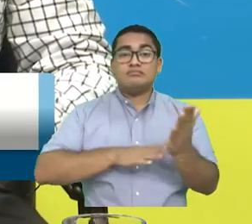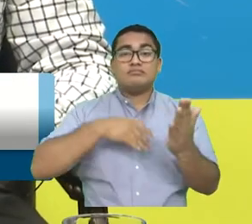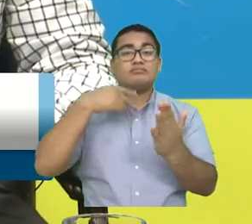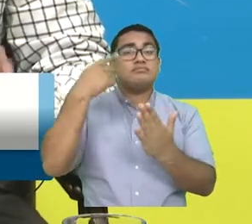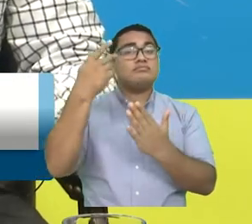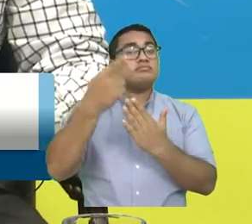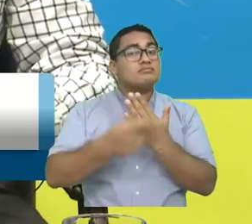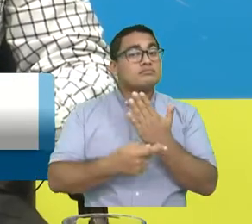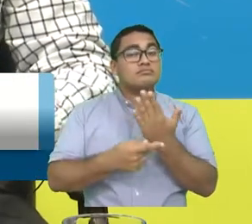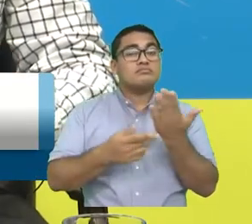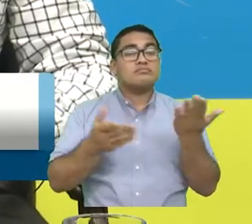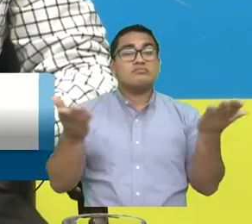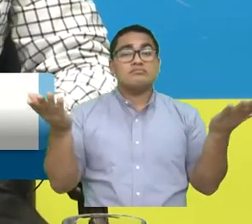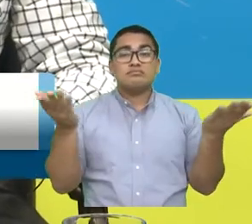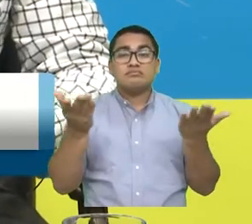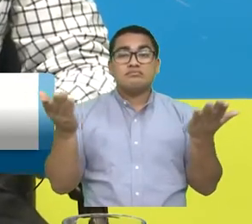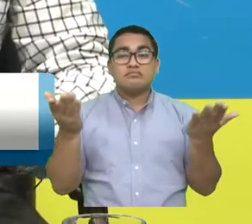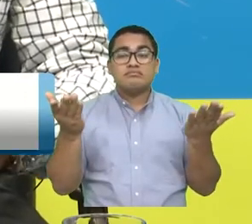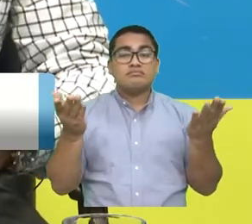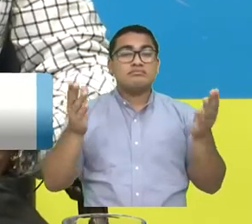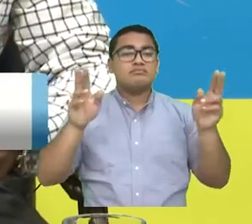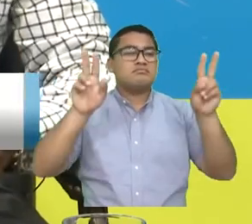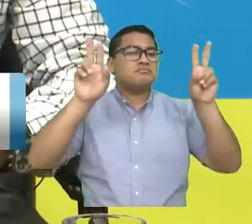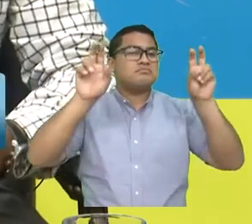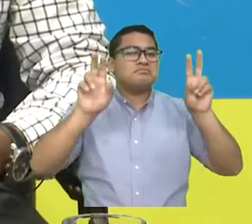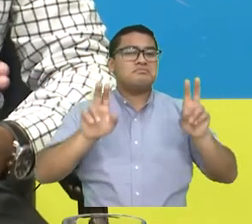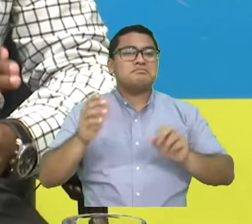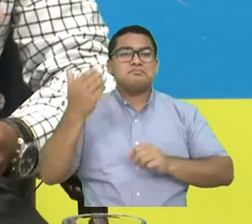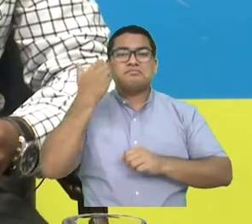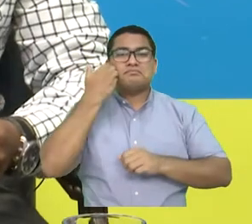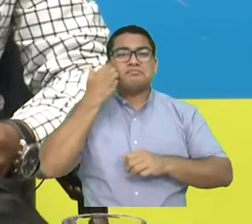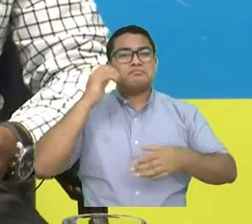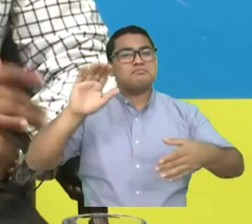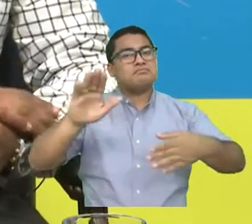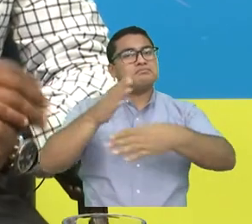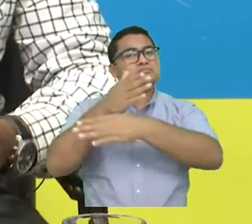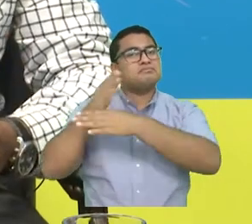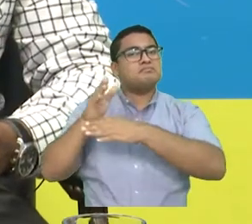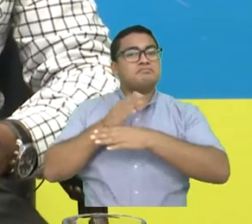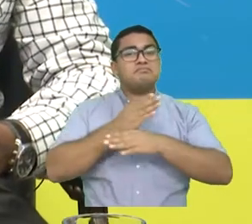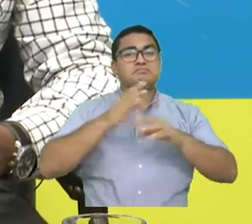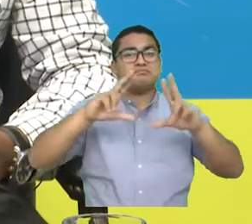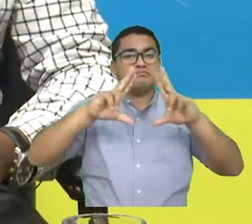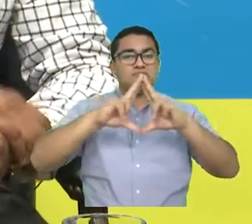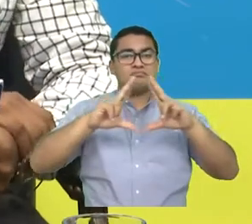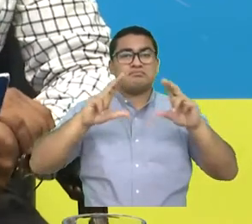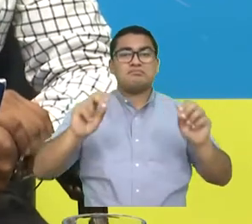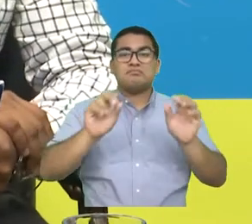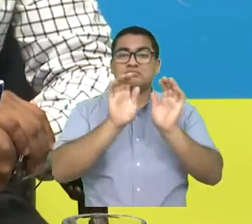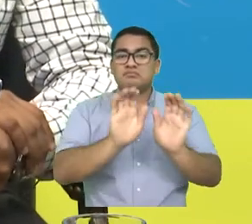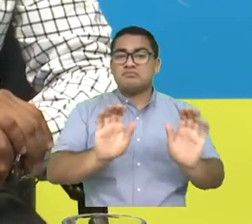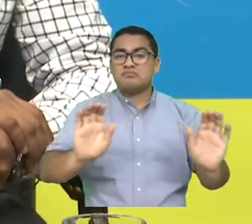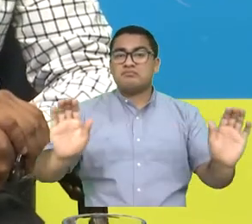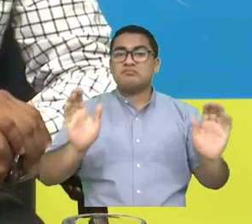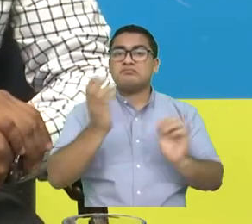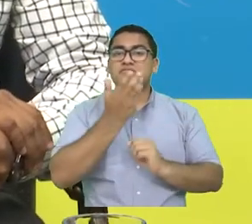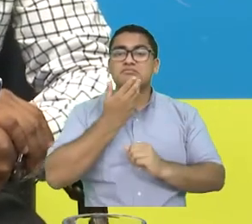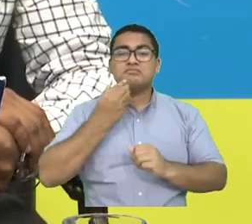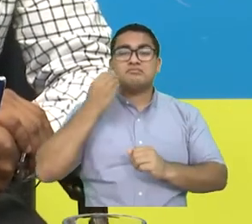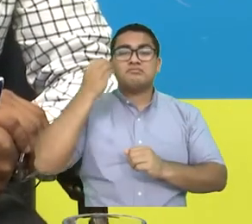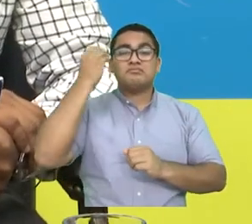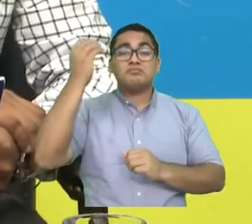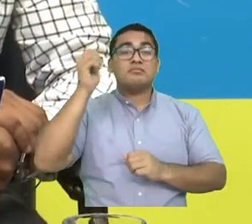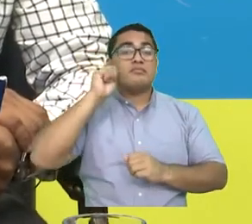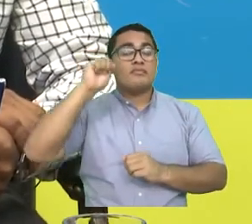sobre diferentes padecimientos que afectan a la población nicaragüense, tanto a nuestros niños, a nuestros adolescentes, a nuestros jóvenes,